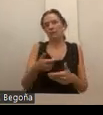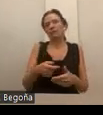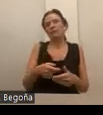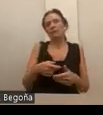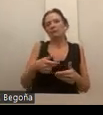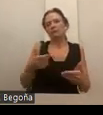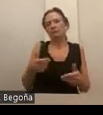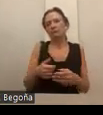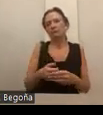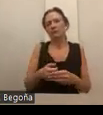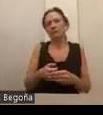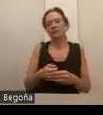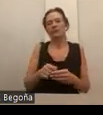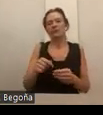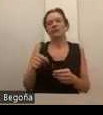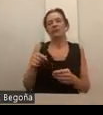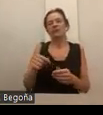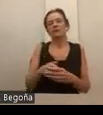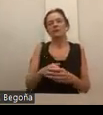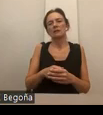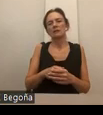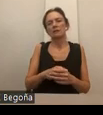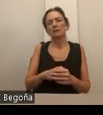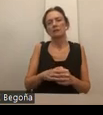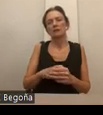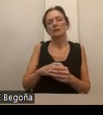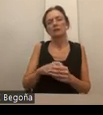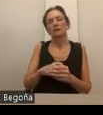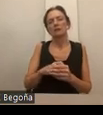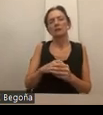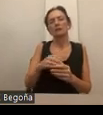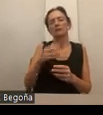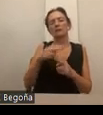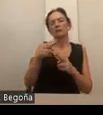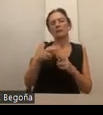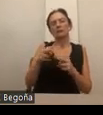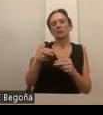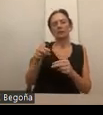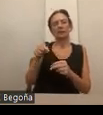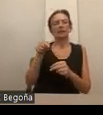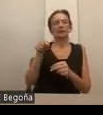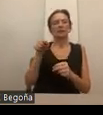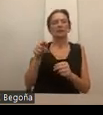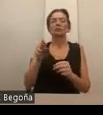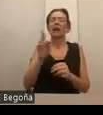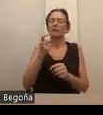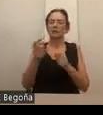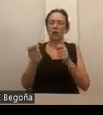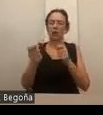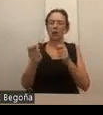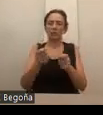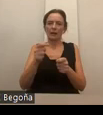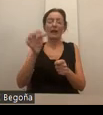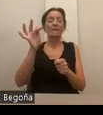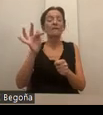entre comillas, atrancamientos, es decir, estreñimientos importantes porque queda impactada esa fibra. O sea que sobre todo con la fibra, hemos de